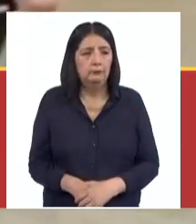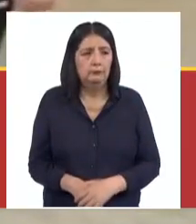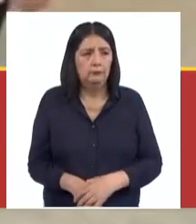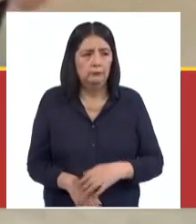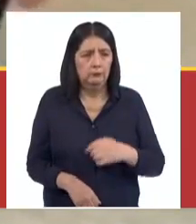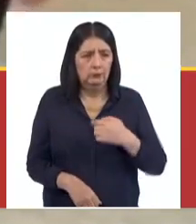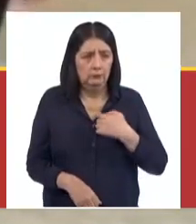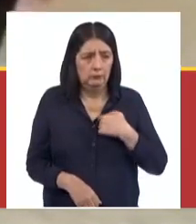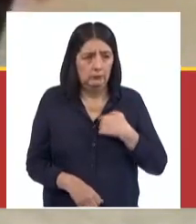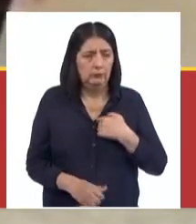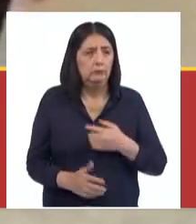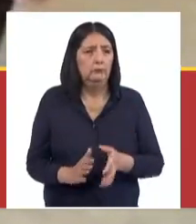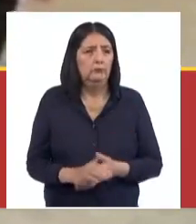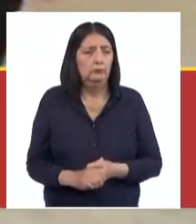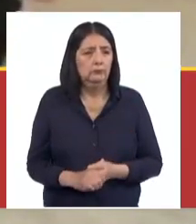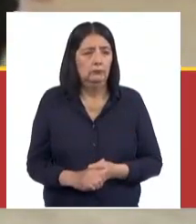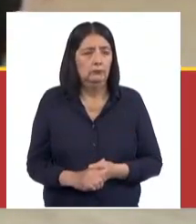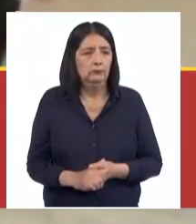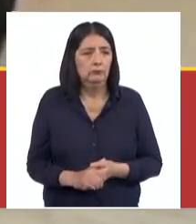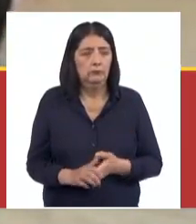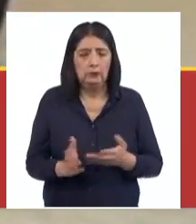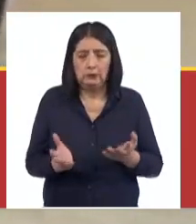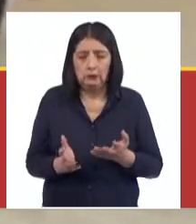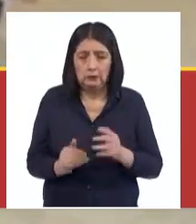llevaré el mensaje de la casa,